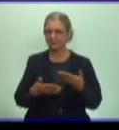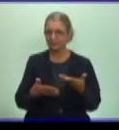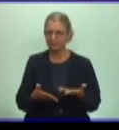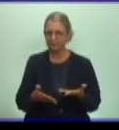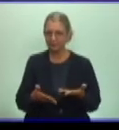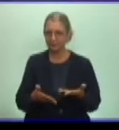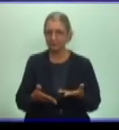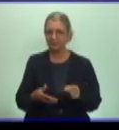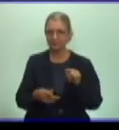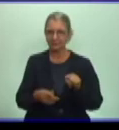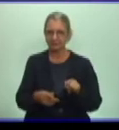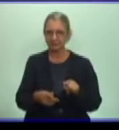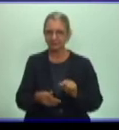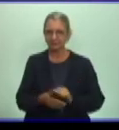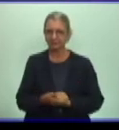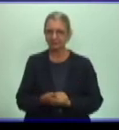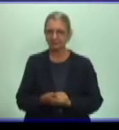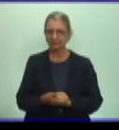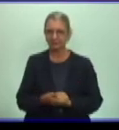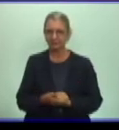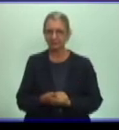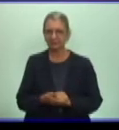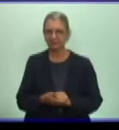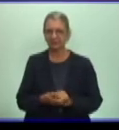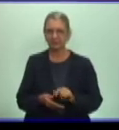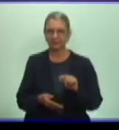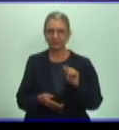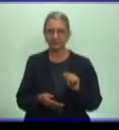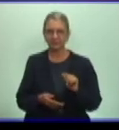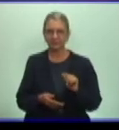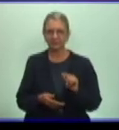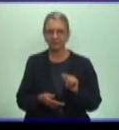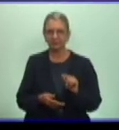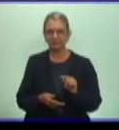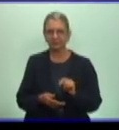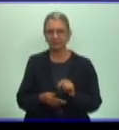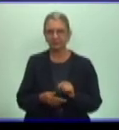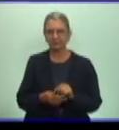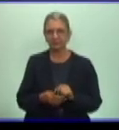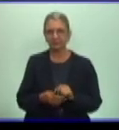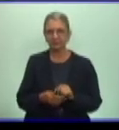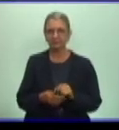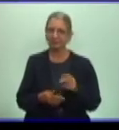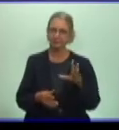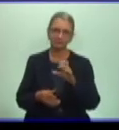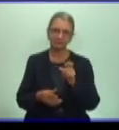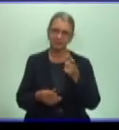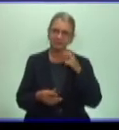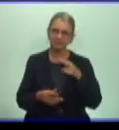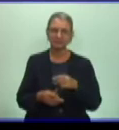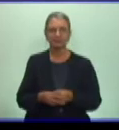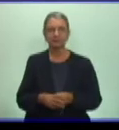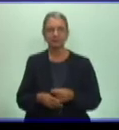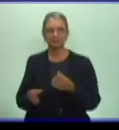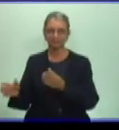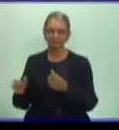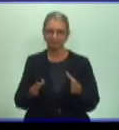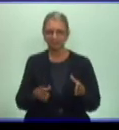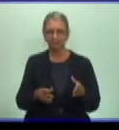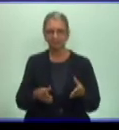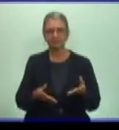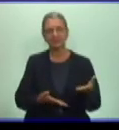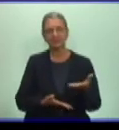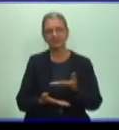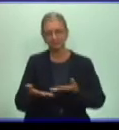a salir de todo este rollo que nos ha tocado vivir. Estar colaborando con estas